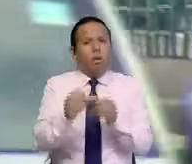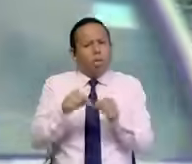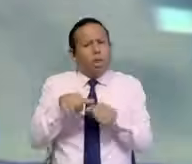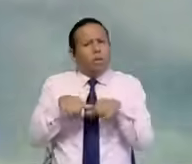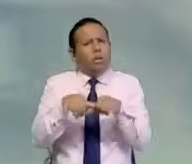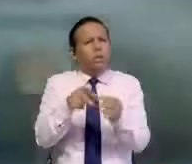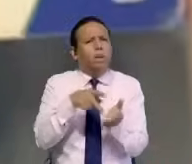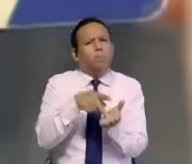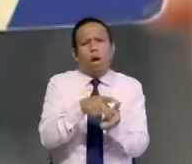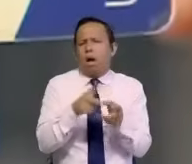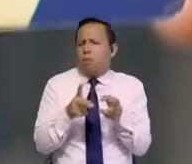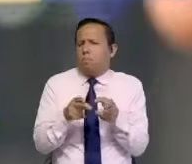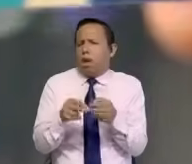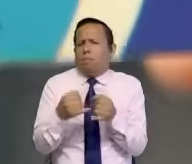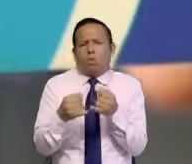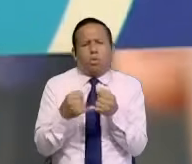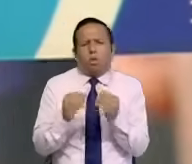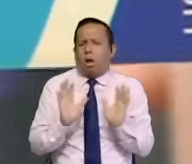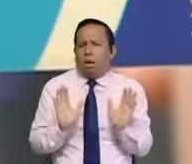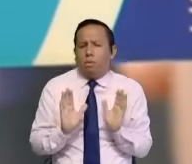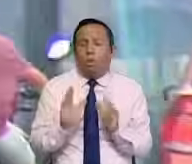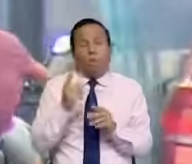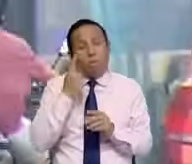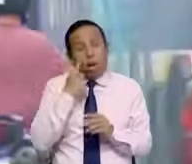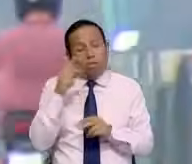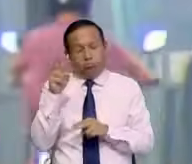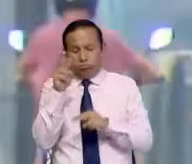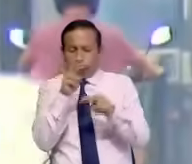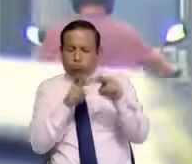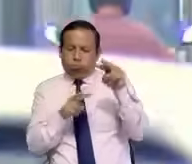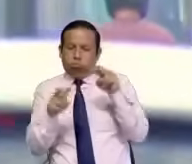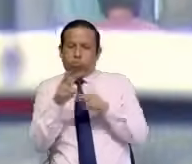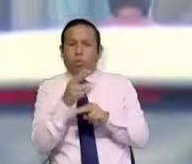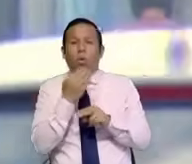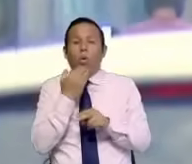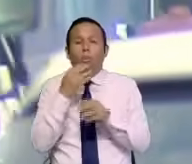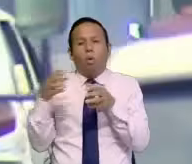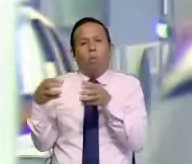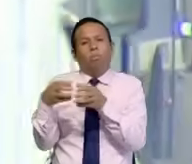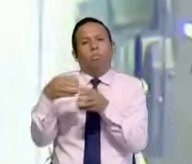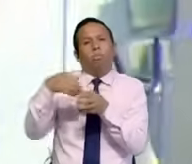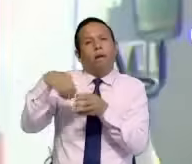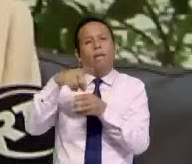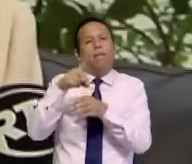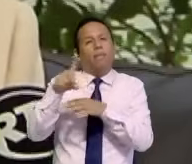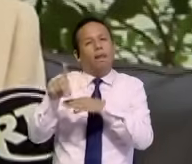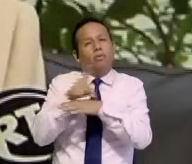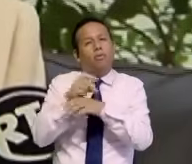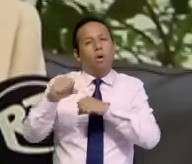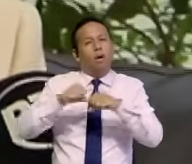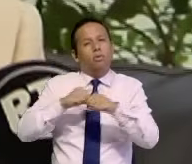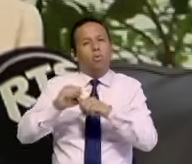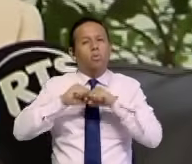valor pasará por un tamiz a través de la Dirección de Acción Social. Aquí cuando tú tienes estos planes